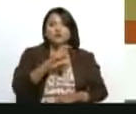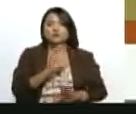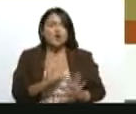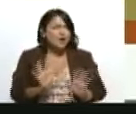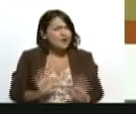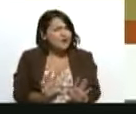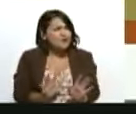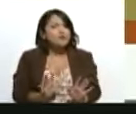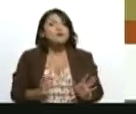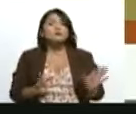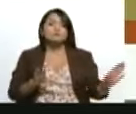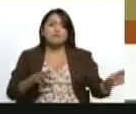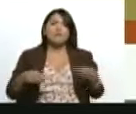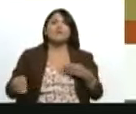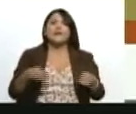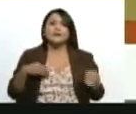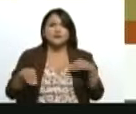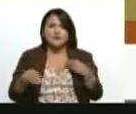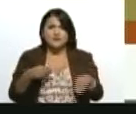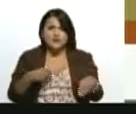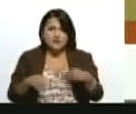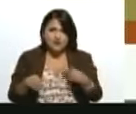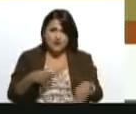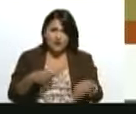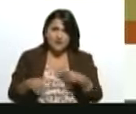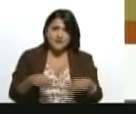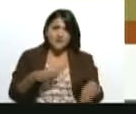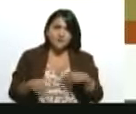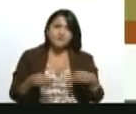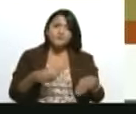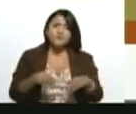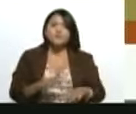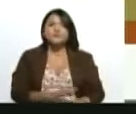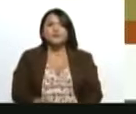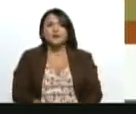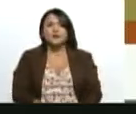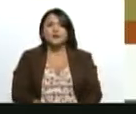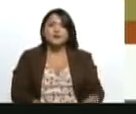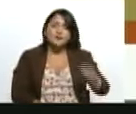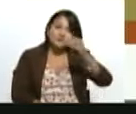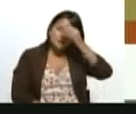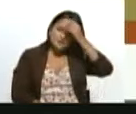porque la táctica tiene como